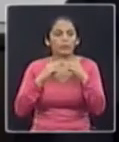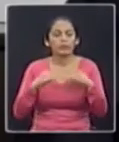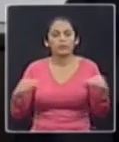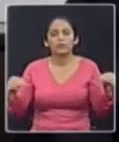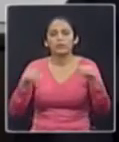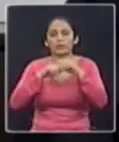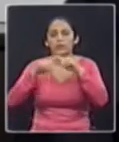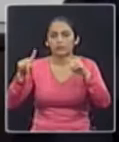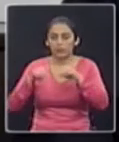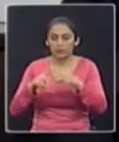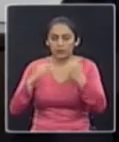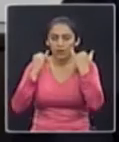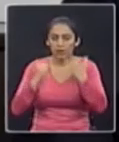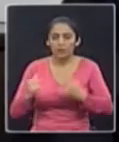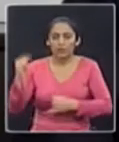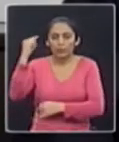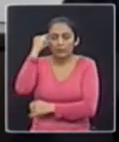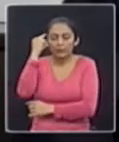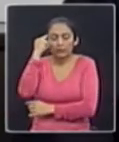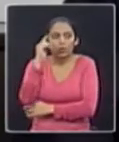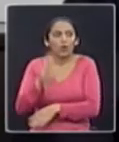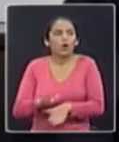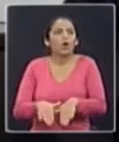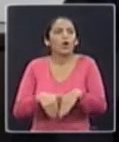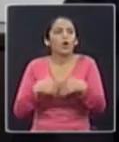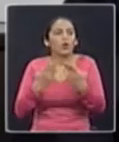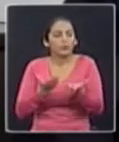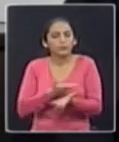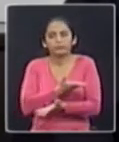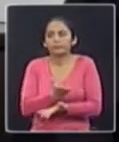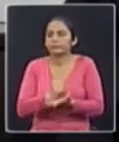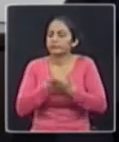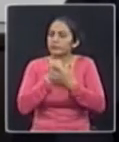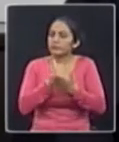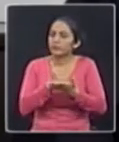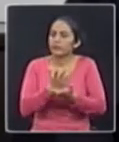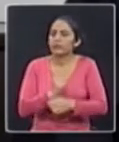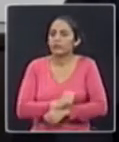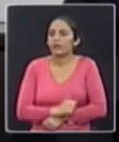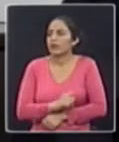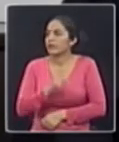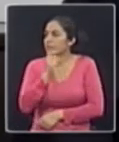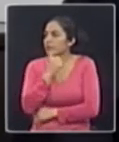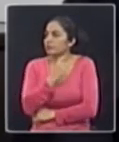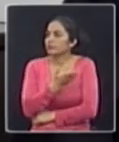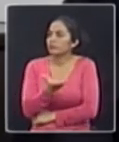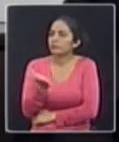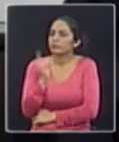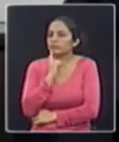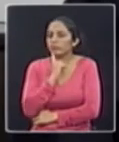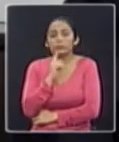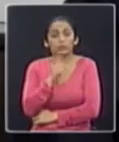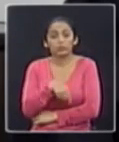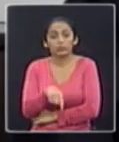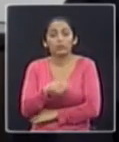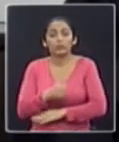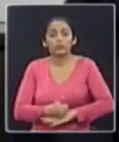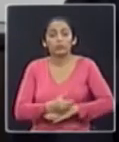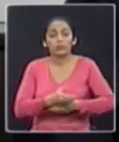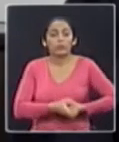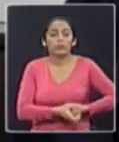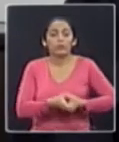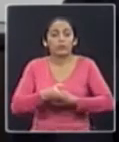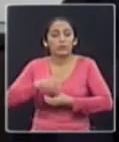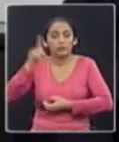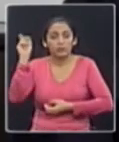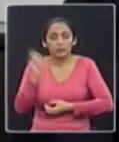la posibilidad de buscar vías como para que los cuerpos de bomberos tengan en su